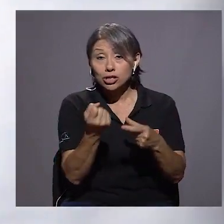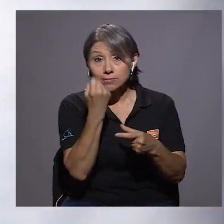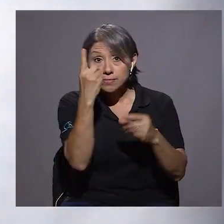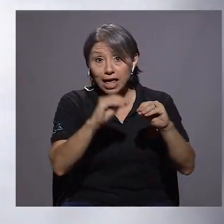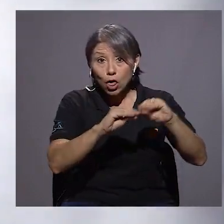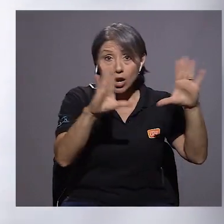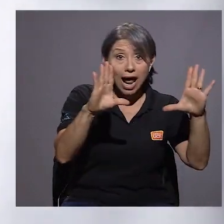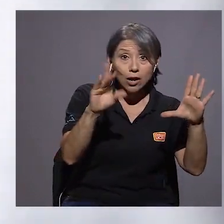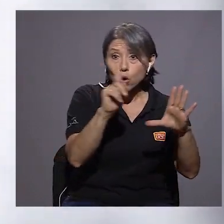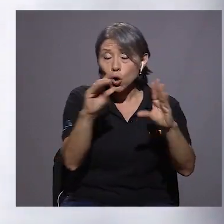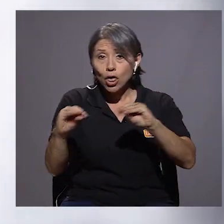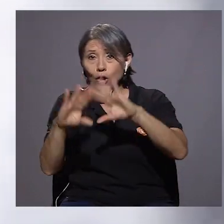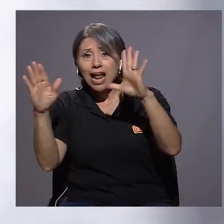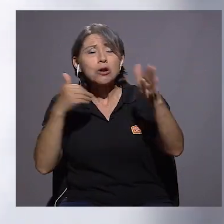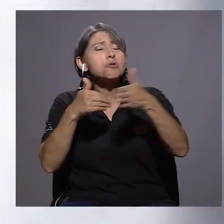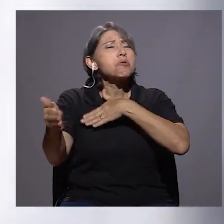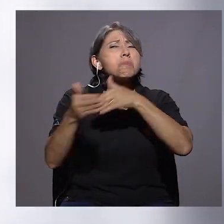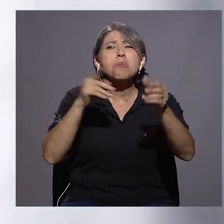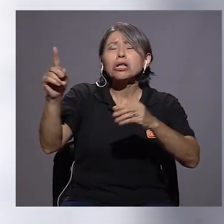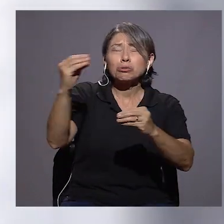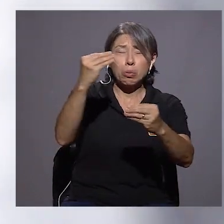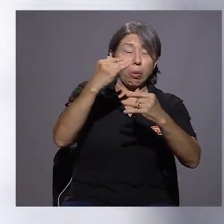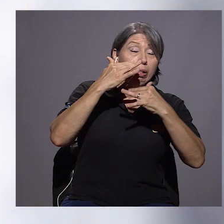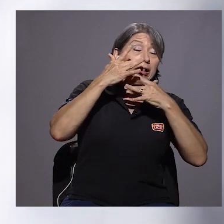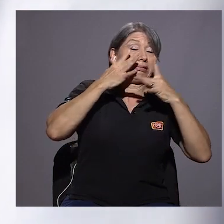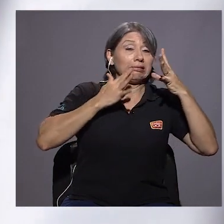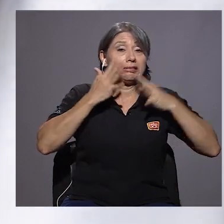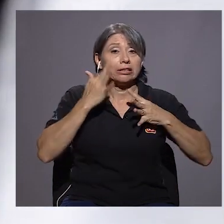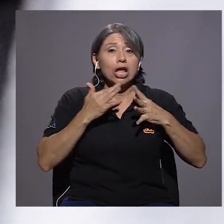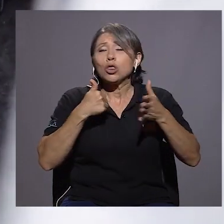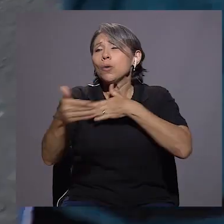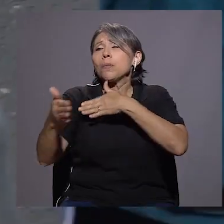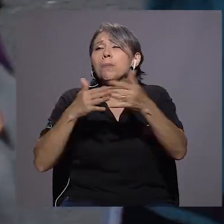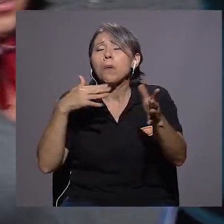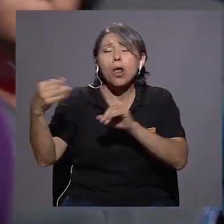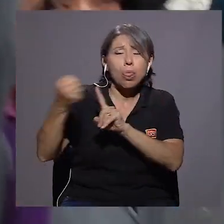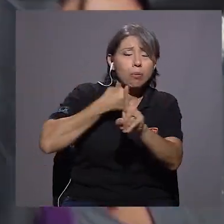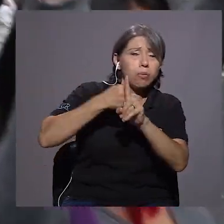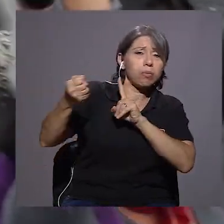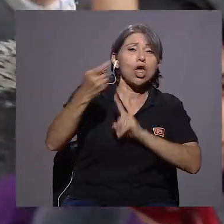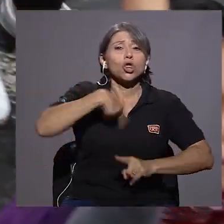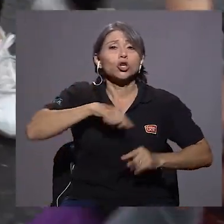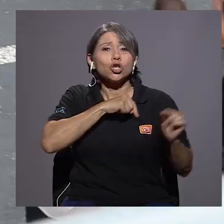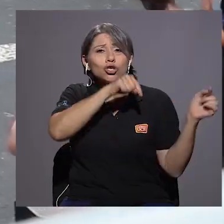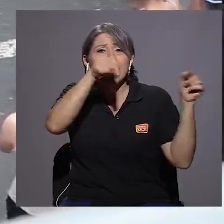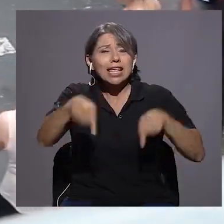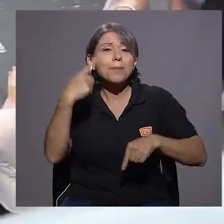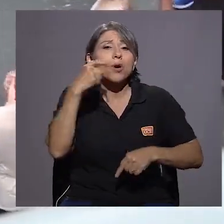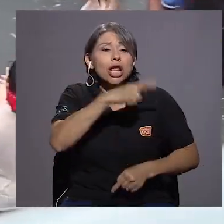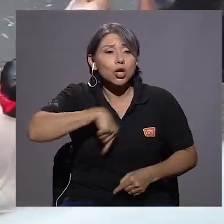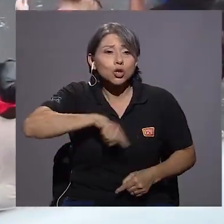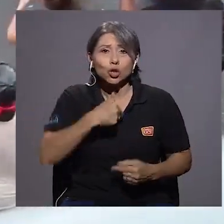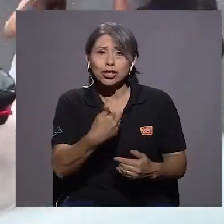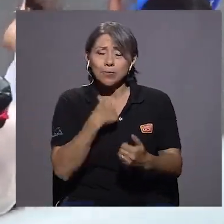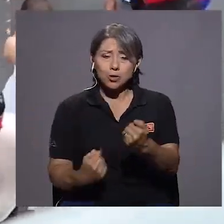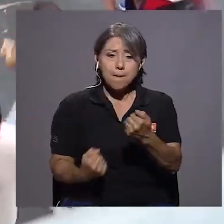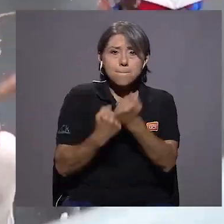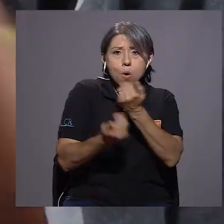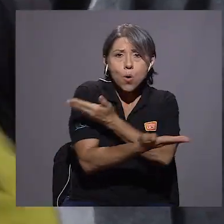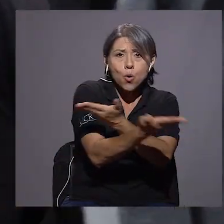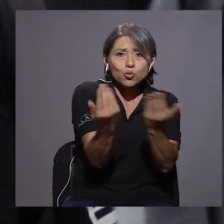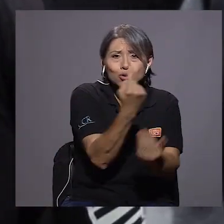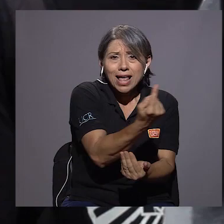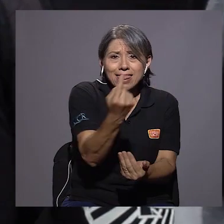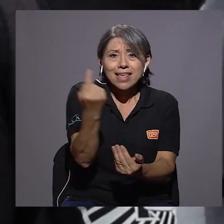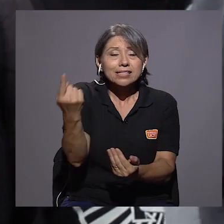que mantener. Ok, entonces, ¿quedó claro o no quedó claro? Aunque nos echen lacrimógenos, aunque nos quieran golpear, estamos aquí porque